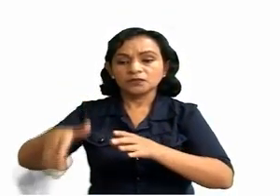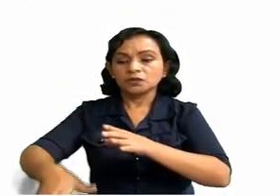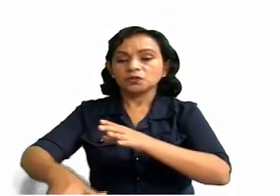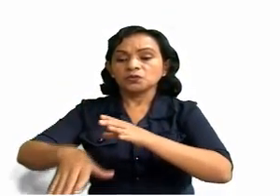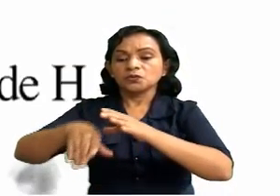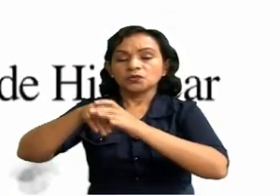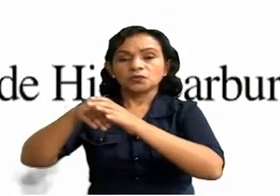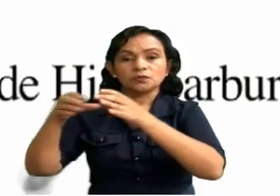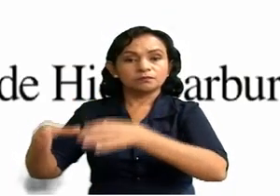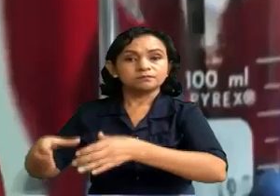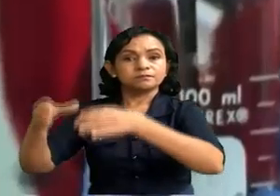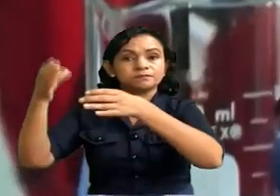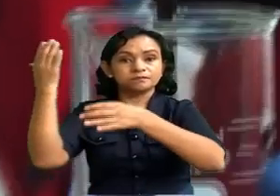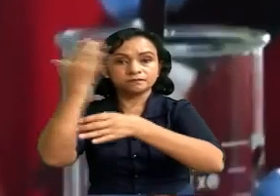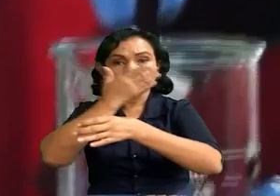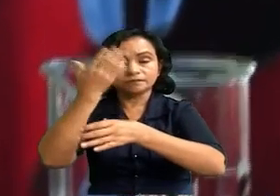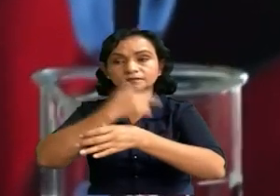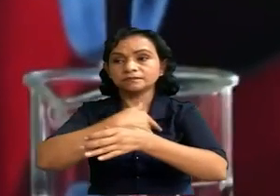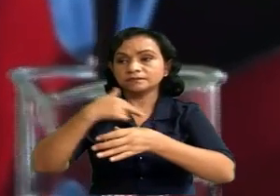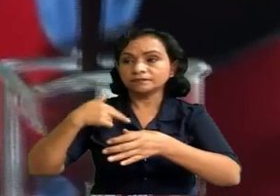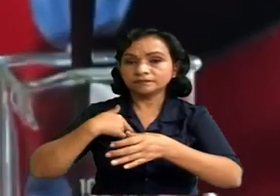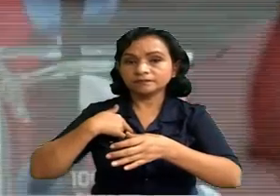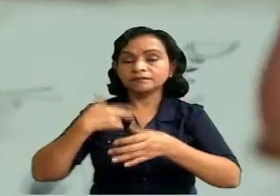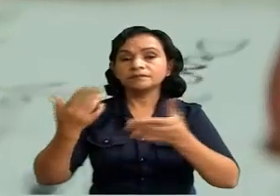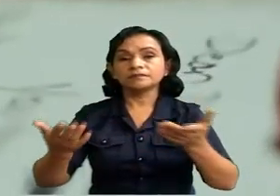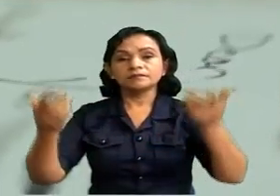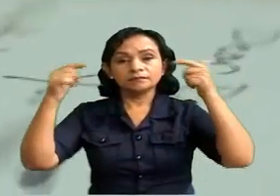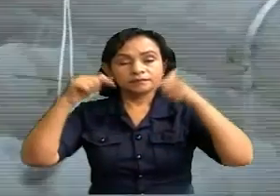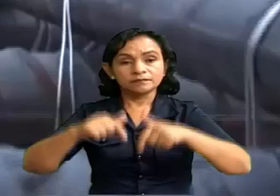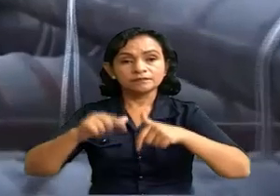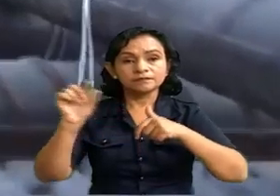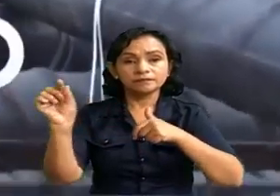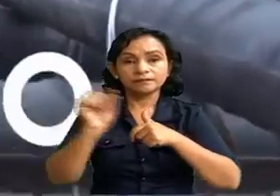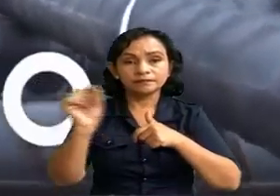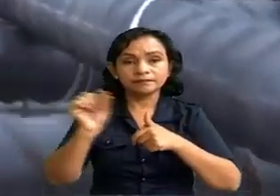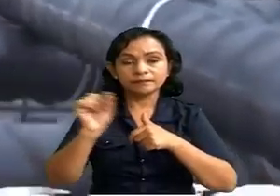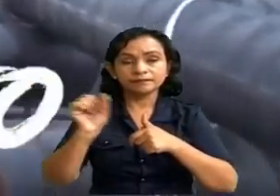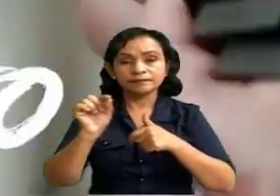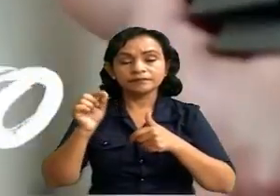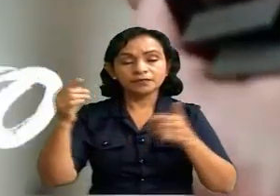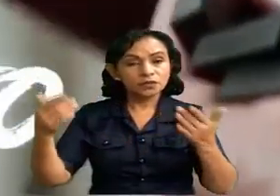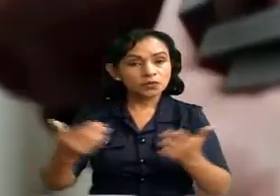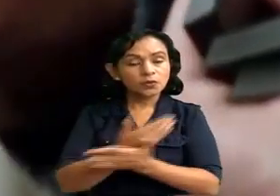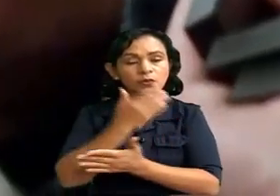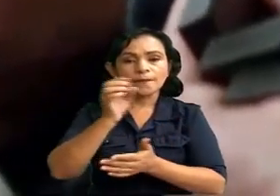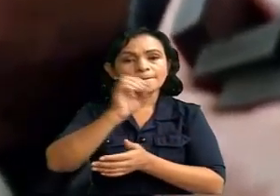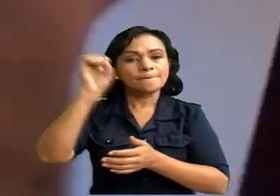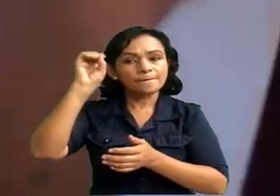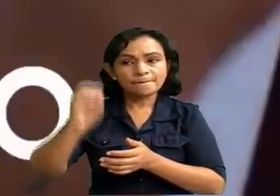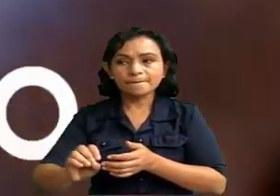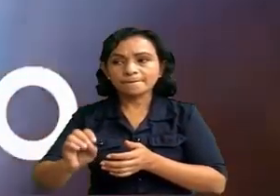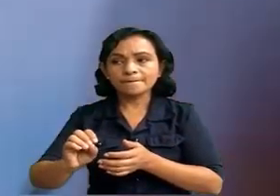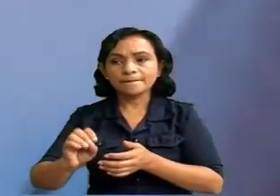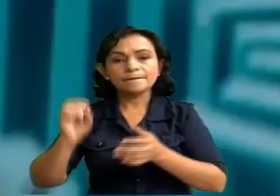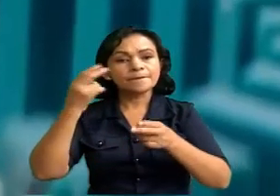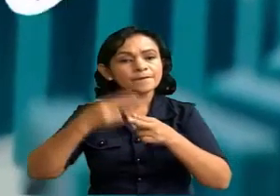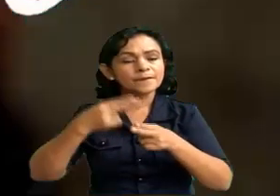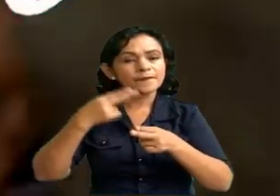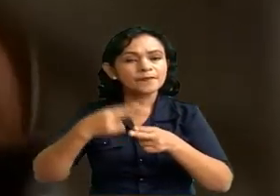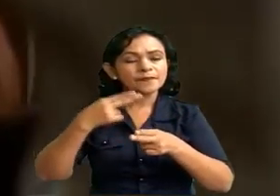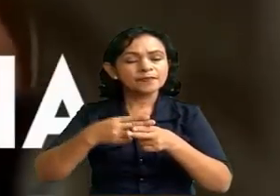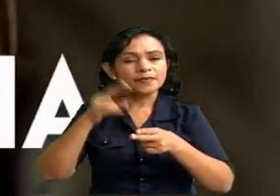petrolera, y hemos creado incluso ahora recientemente un nuevo impuesto llamado